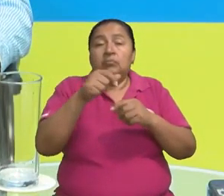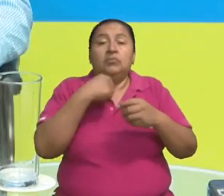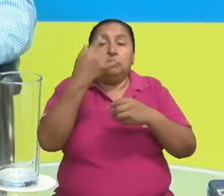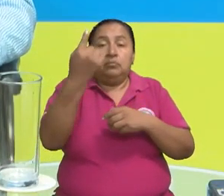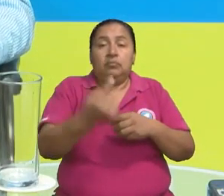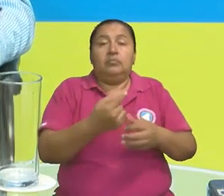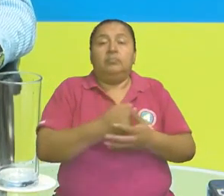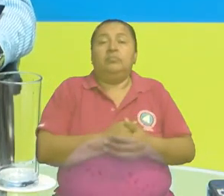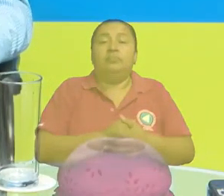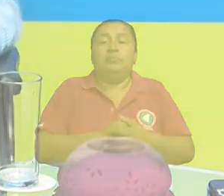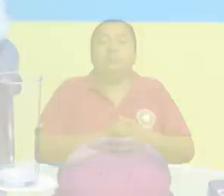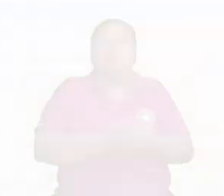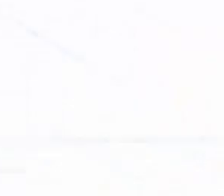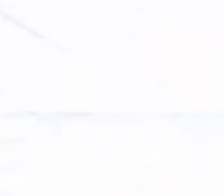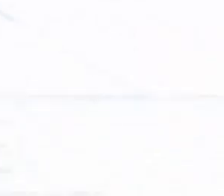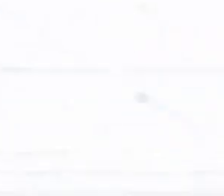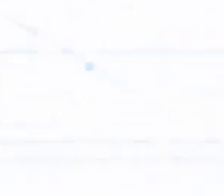regresan